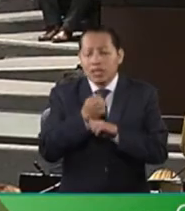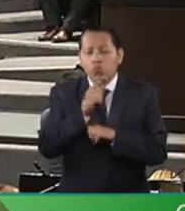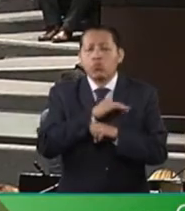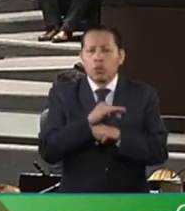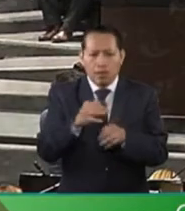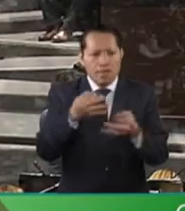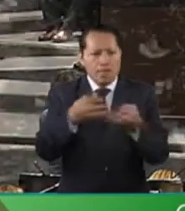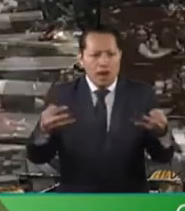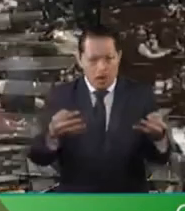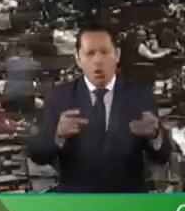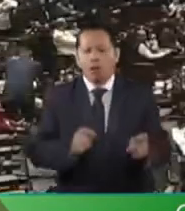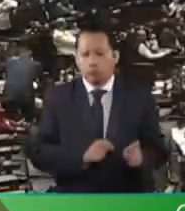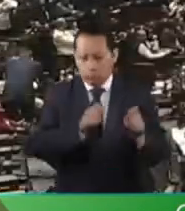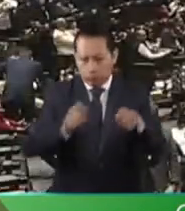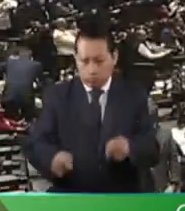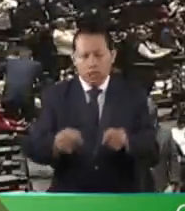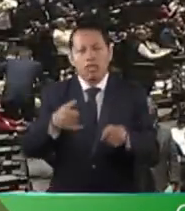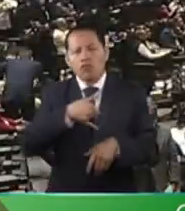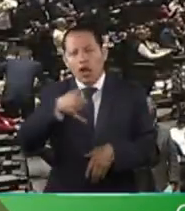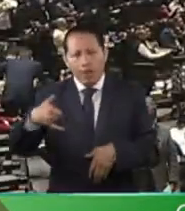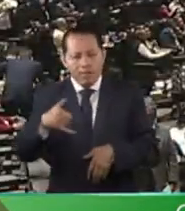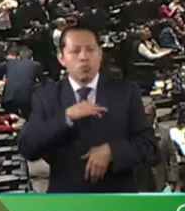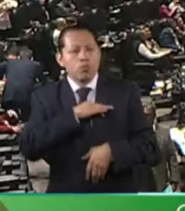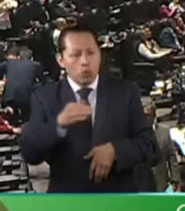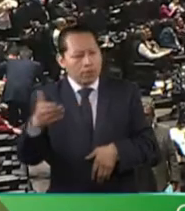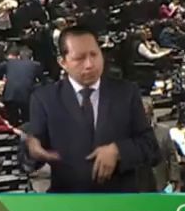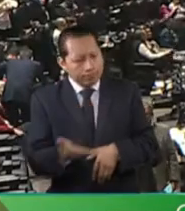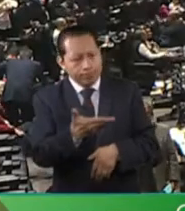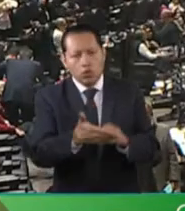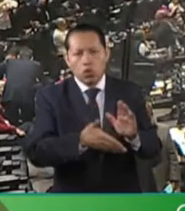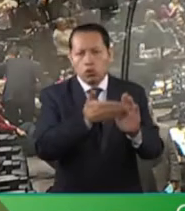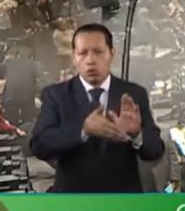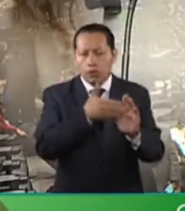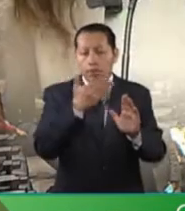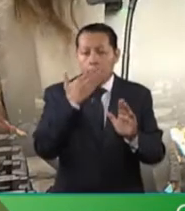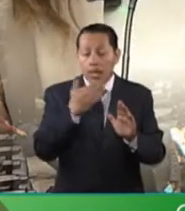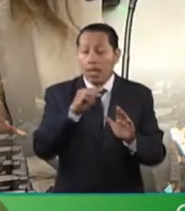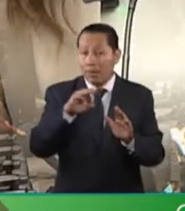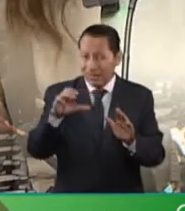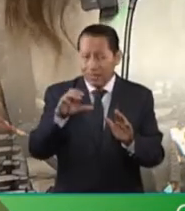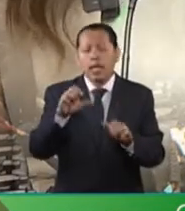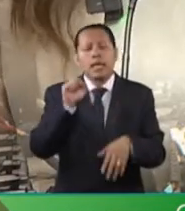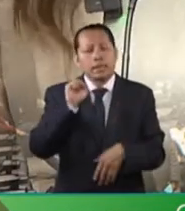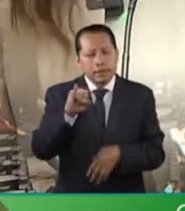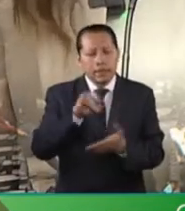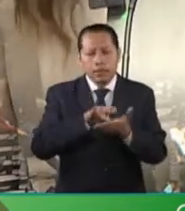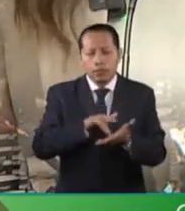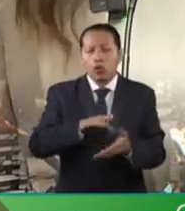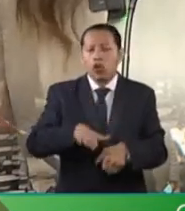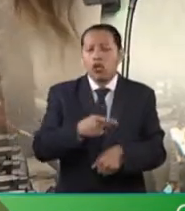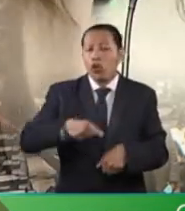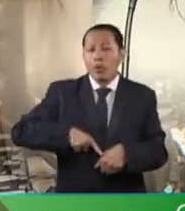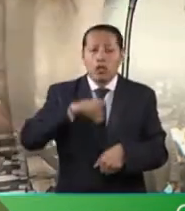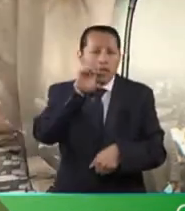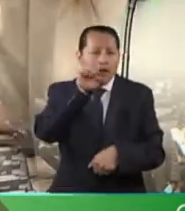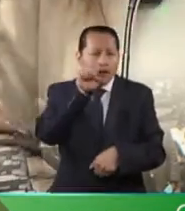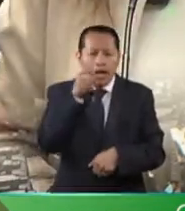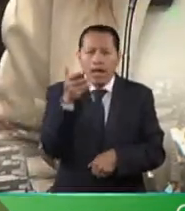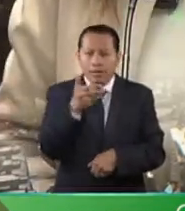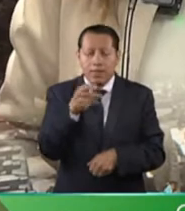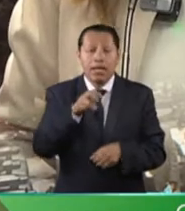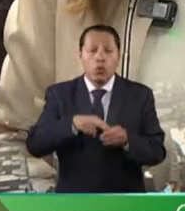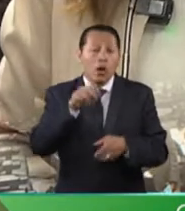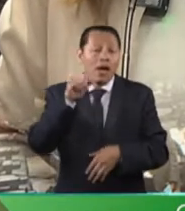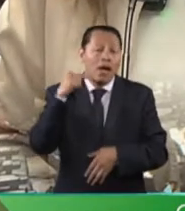el terreno para que Infonavit pueda construir. Estamos a favor del Movimiento Ciudadano porque los gobiernos naranjas ya lo vienen haciendo. En